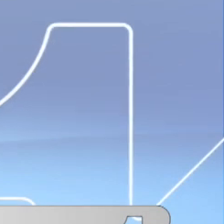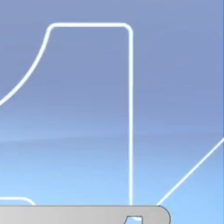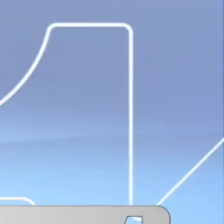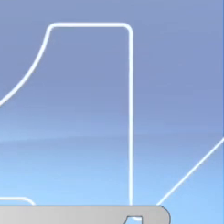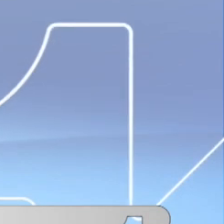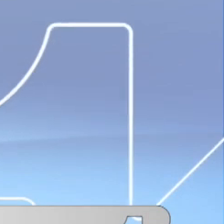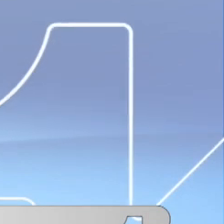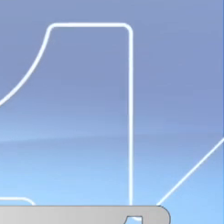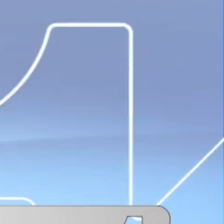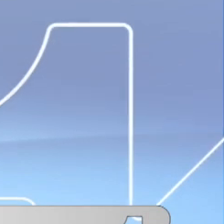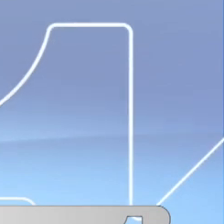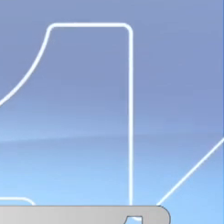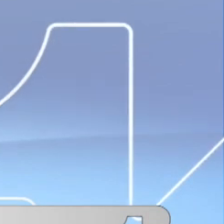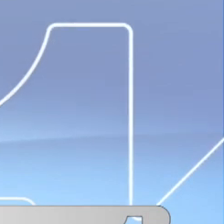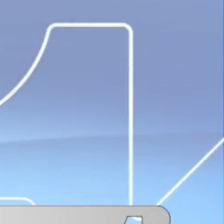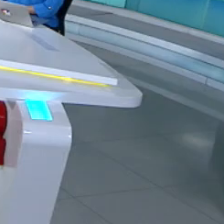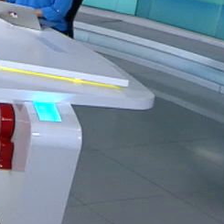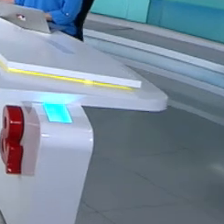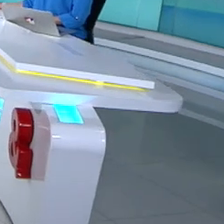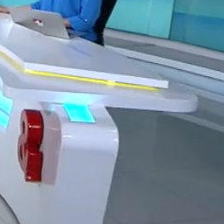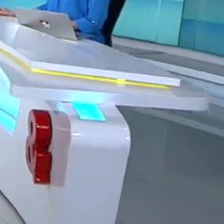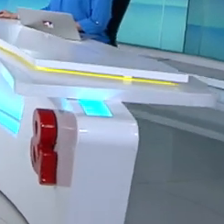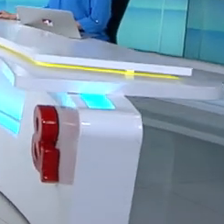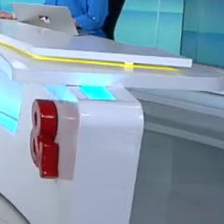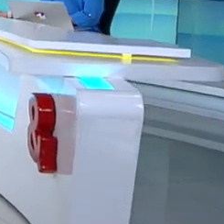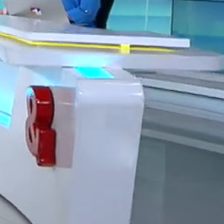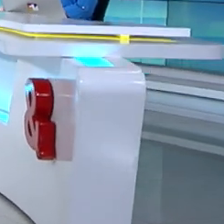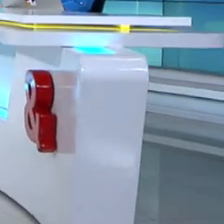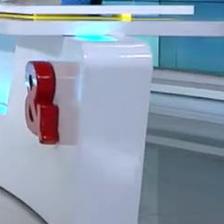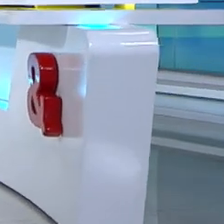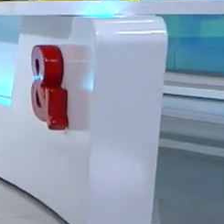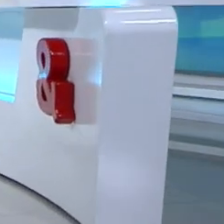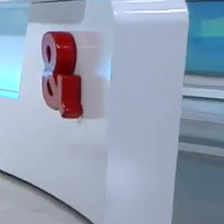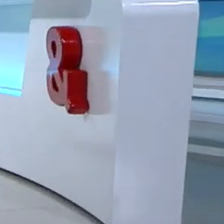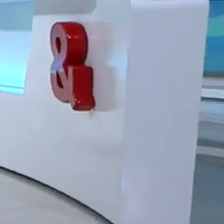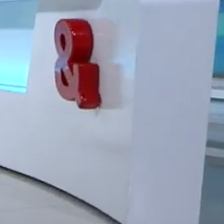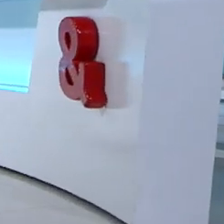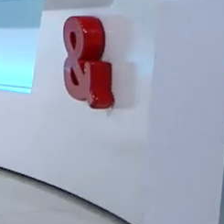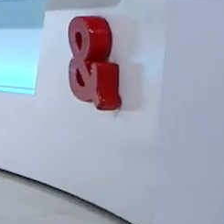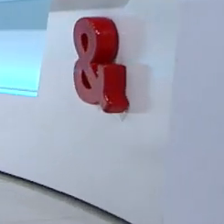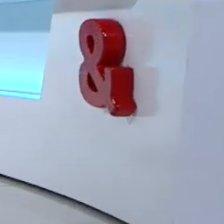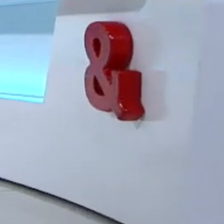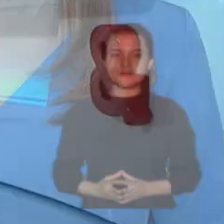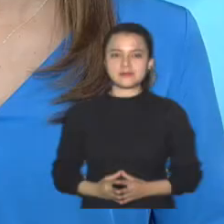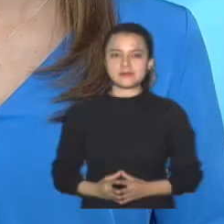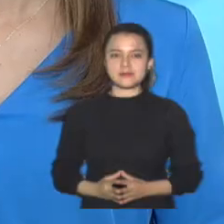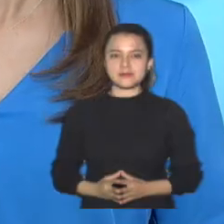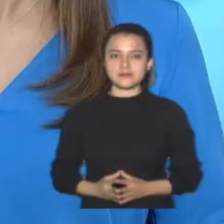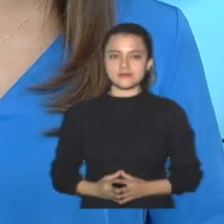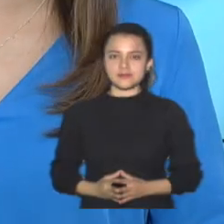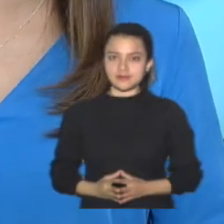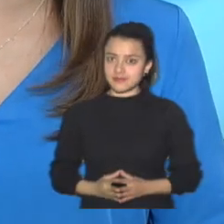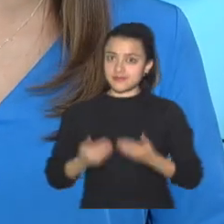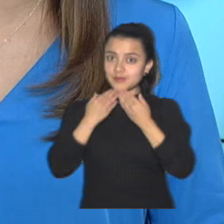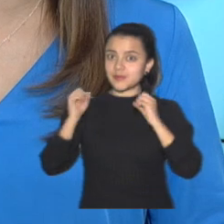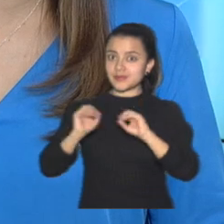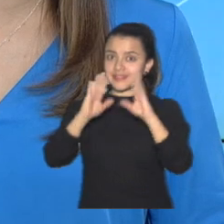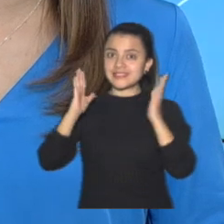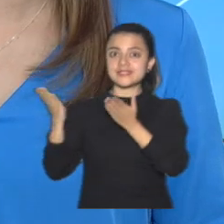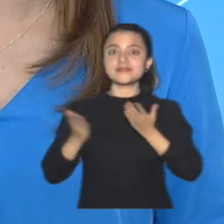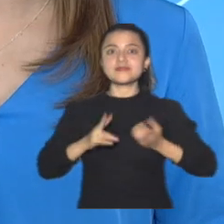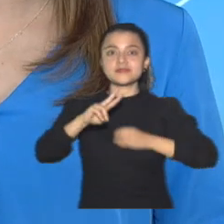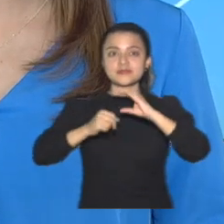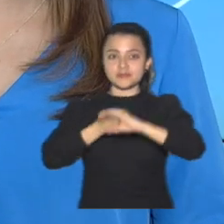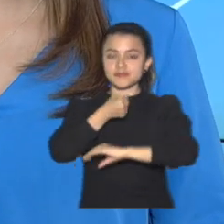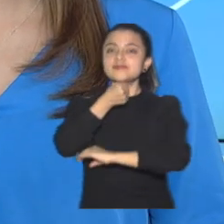estación de policía de bucaramanga con luís soto muy buenos días y bienvenidos